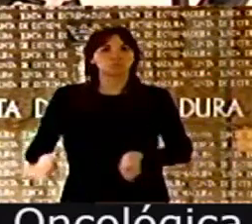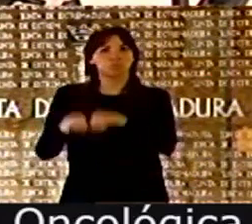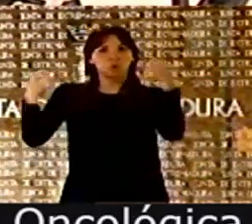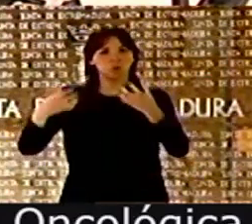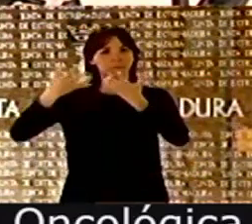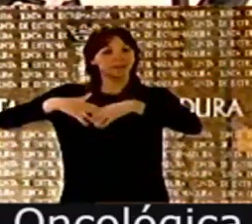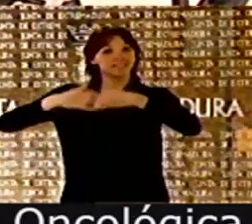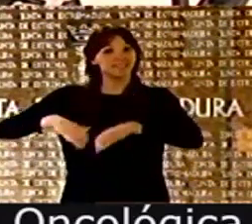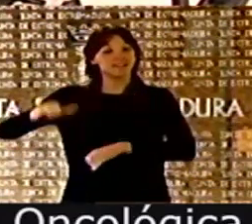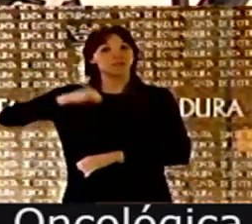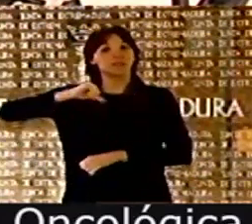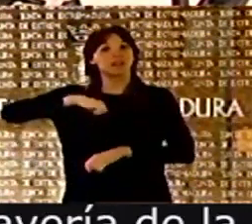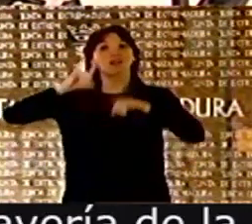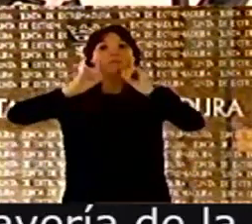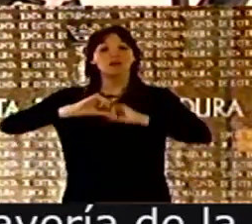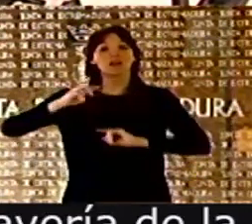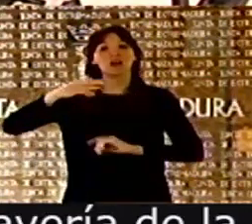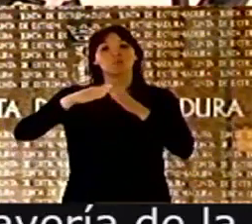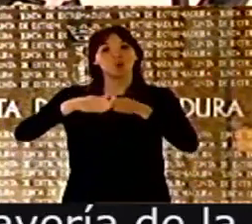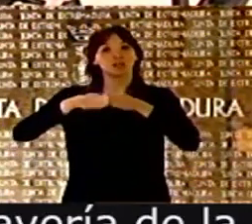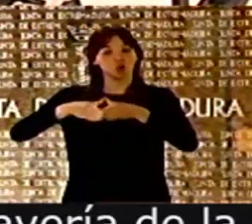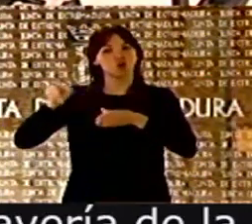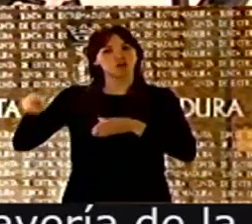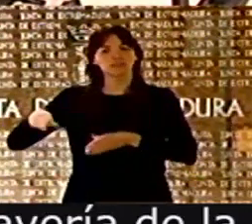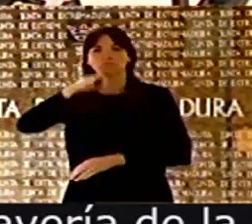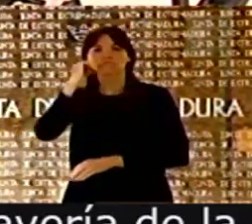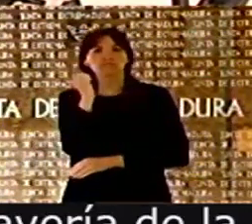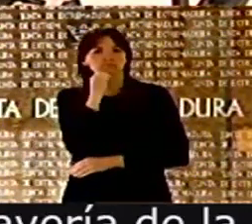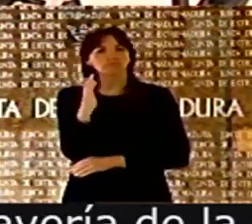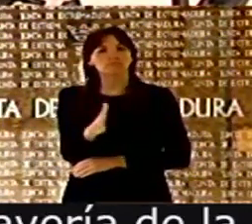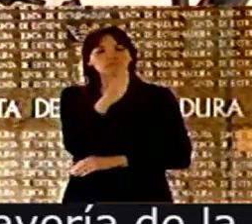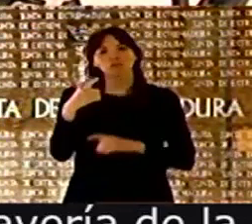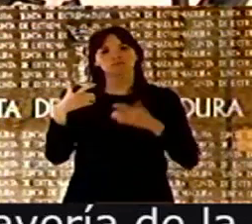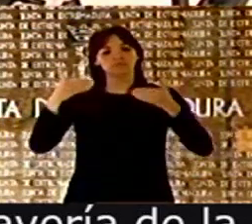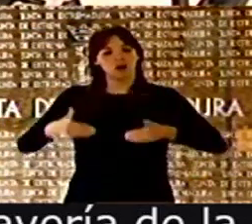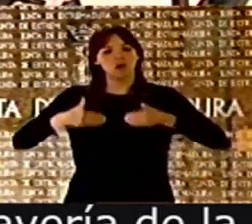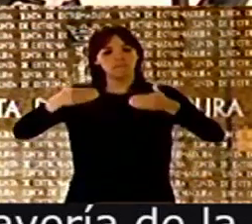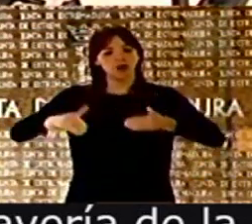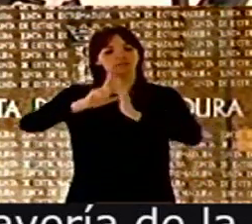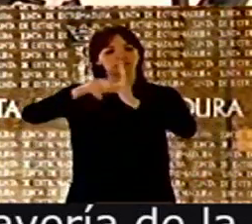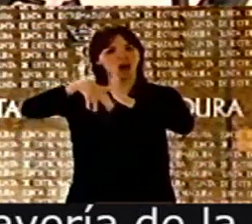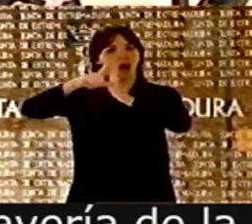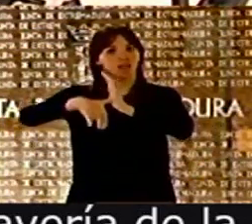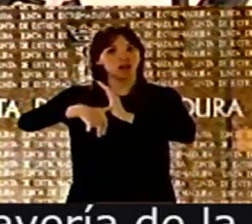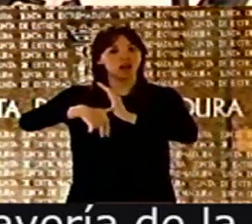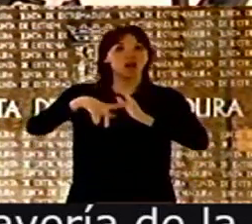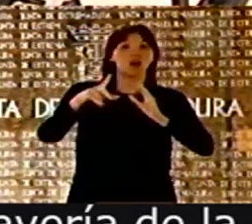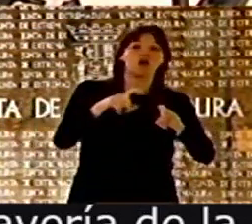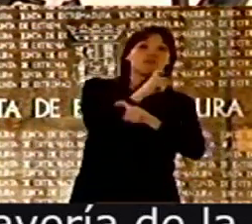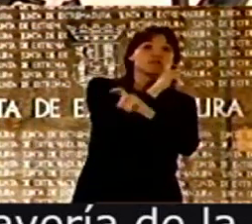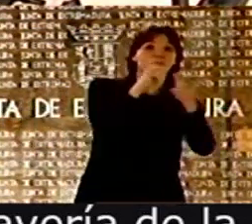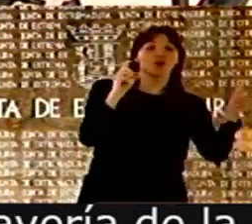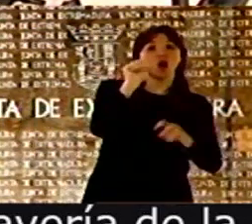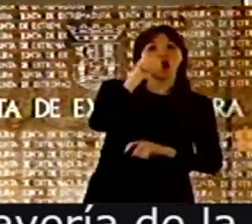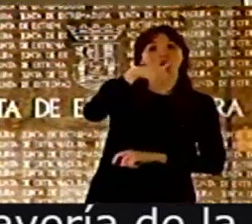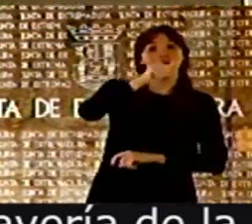del Puerto, se quejan de por qué se está tardando tanto en instalar las máquinas de última generación que donó la Fundación Amancio Ortega. ¿Qué tiene que decir la